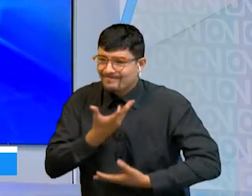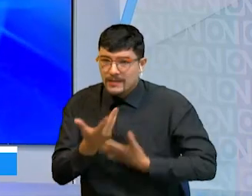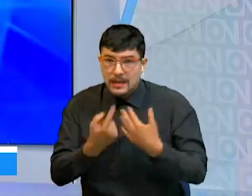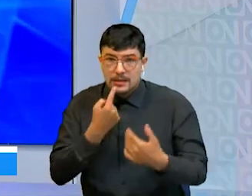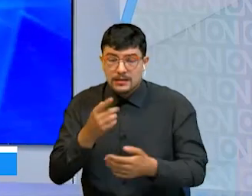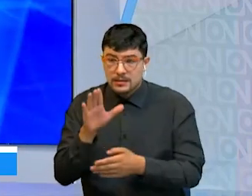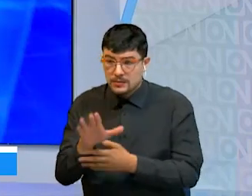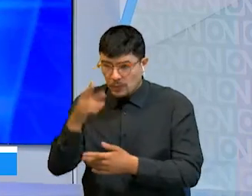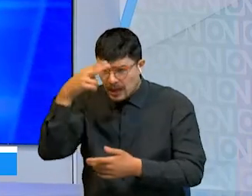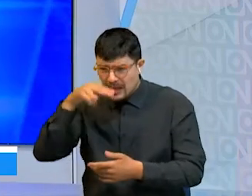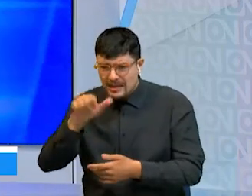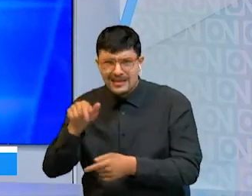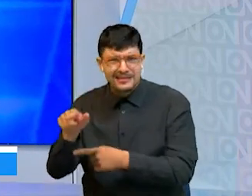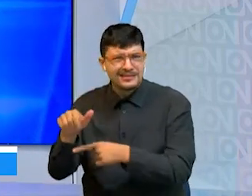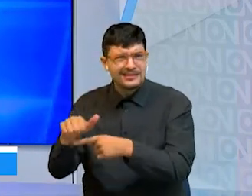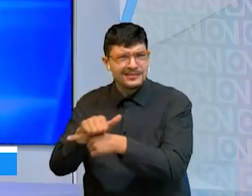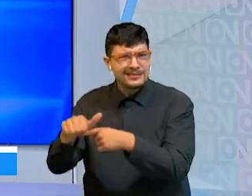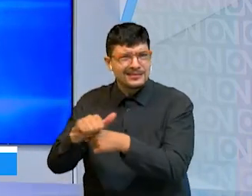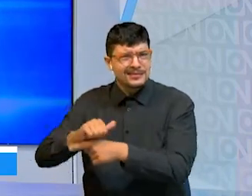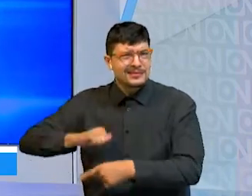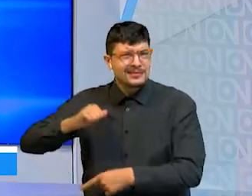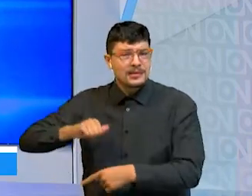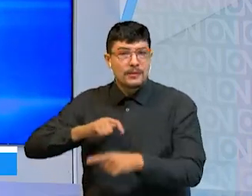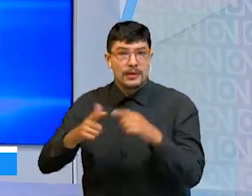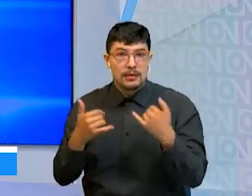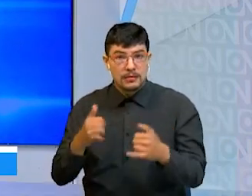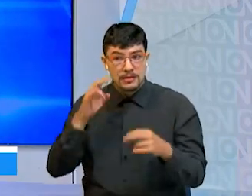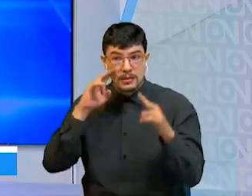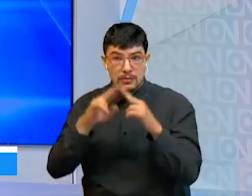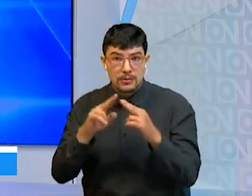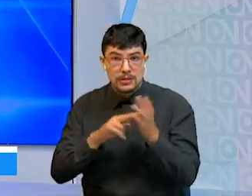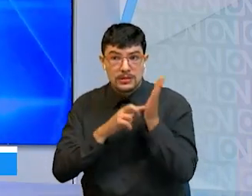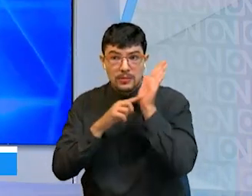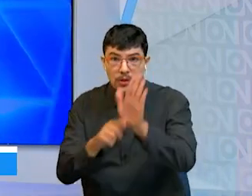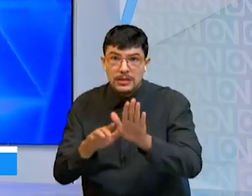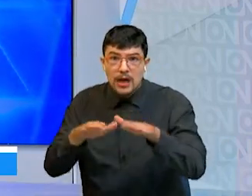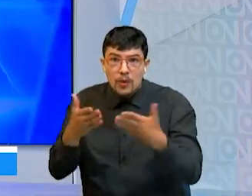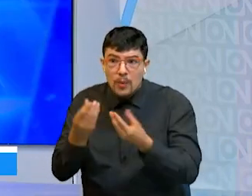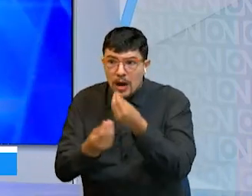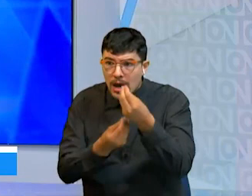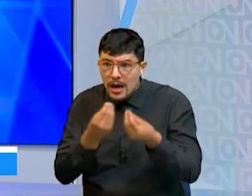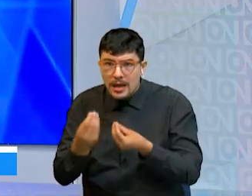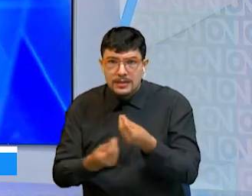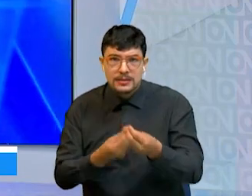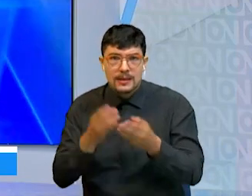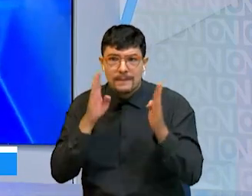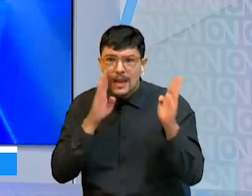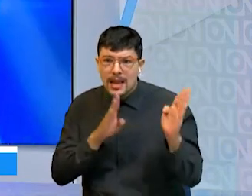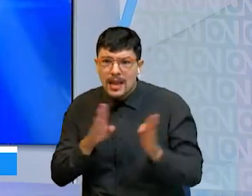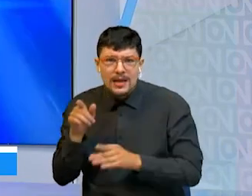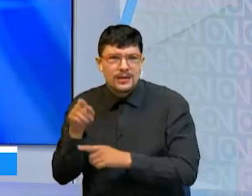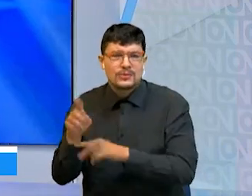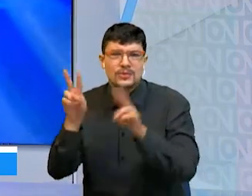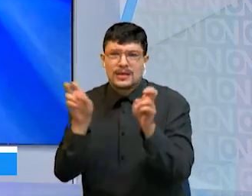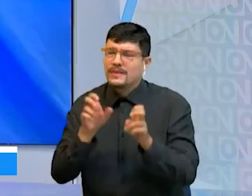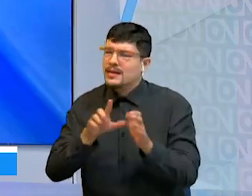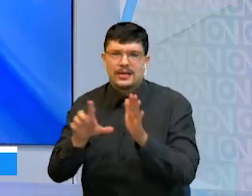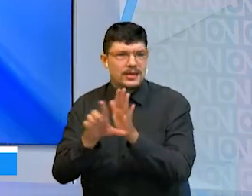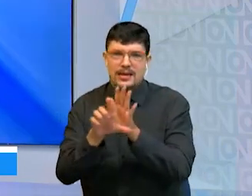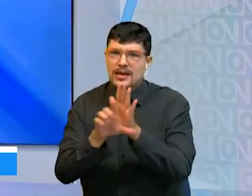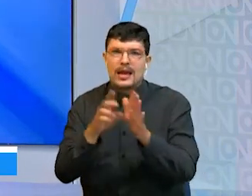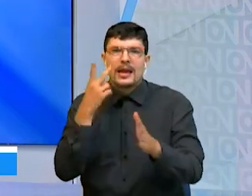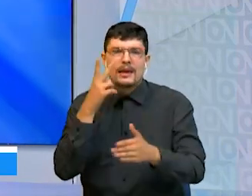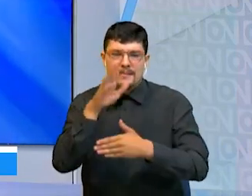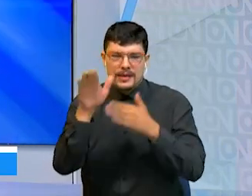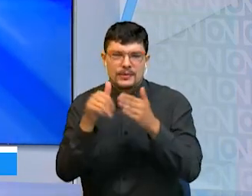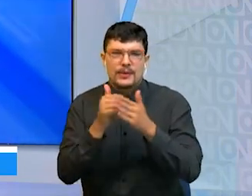siendo inducidas a esta práctica y que se puso al descubierto cómo estarían realizando este asunto ilegal. Raúl Garzón, ¿qué